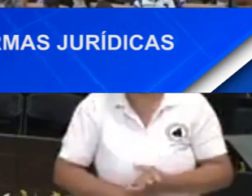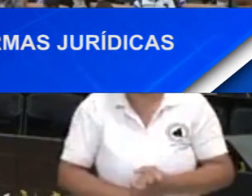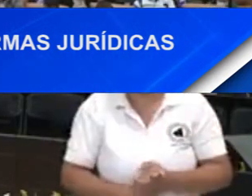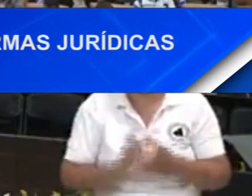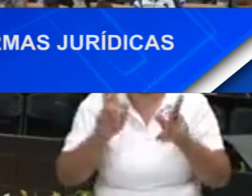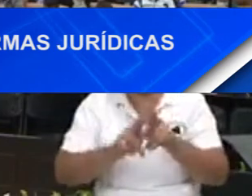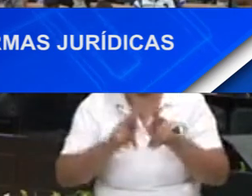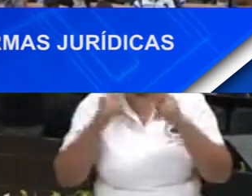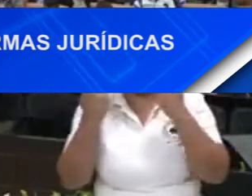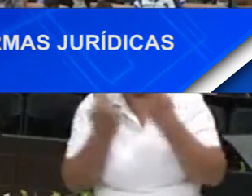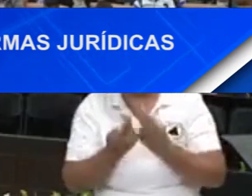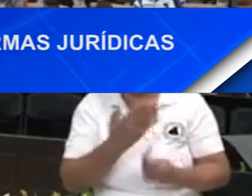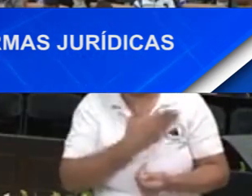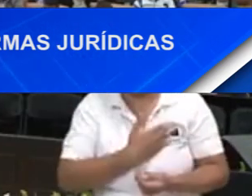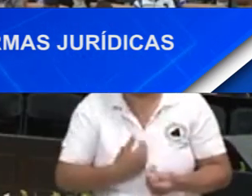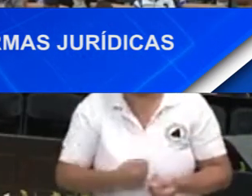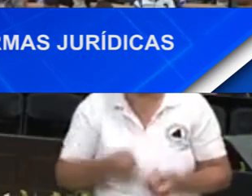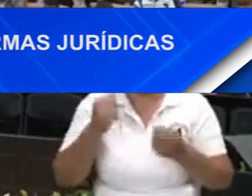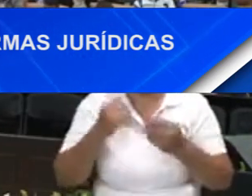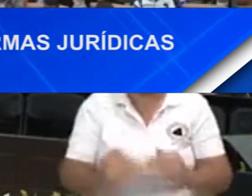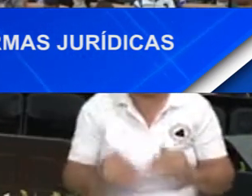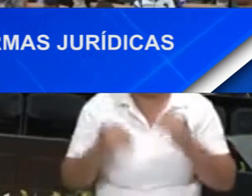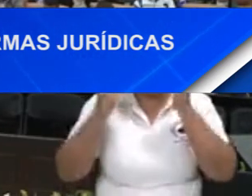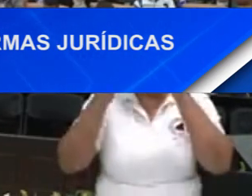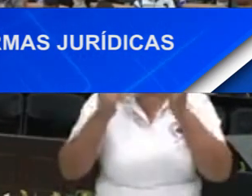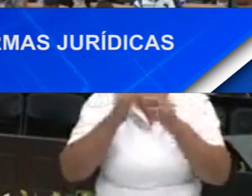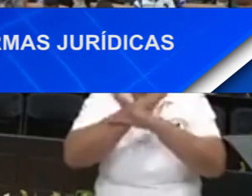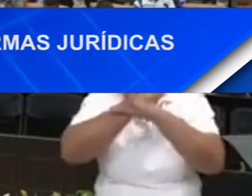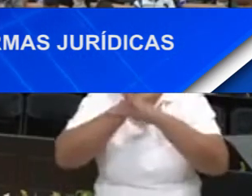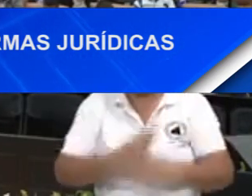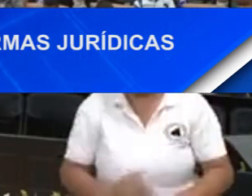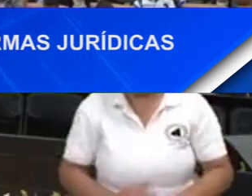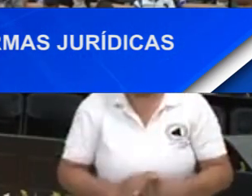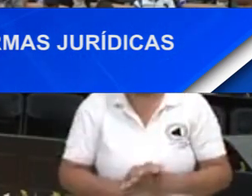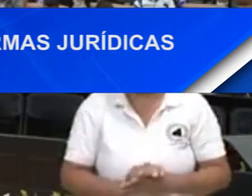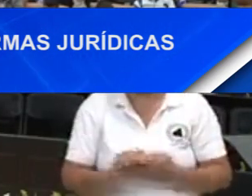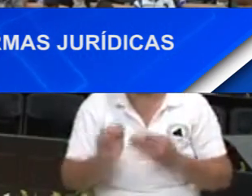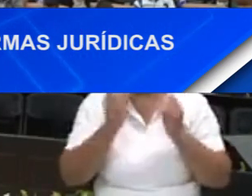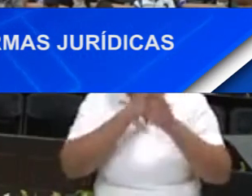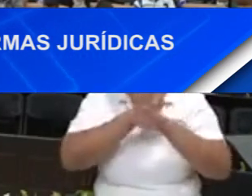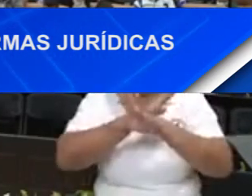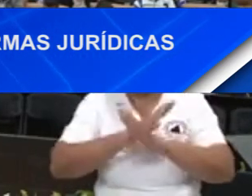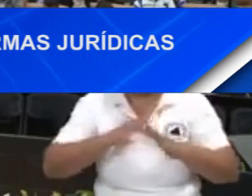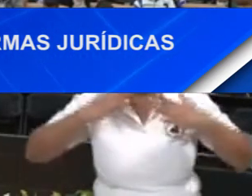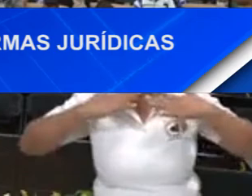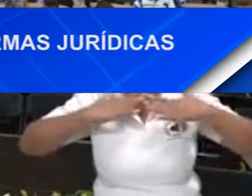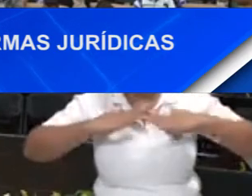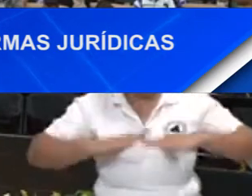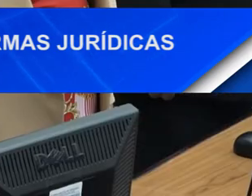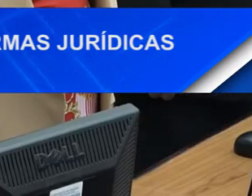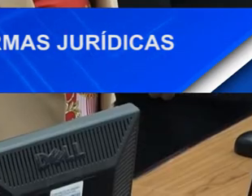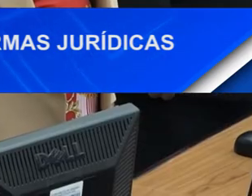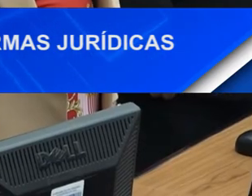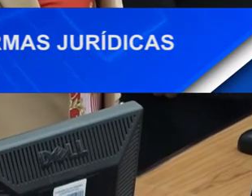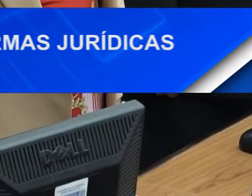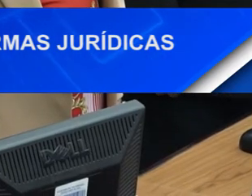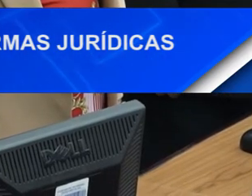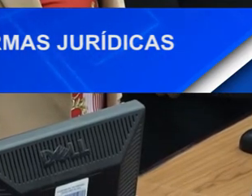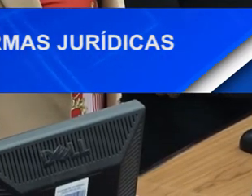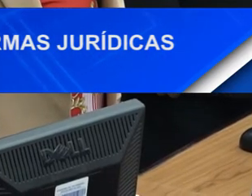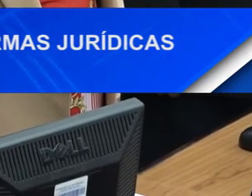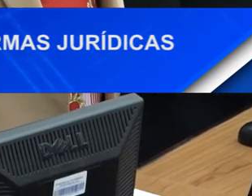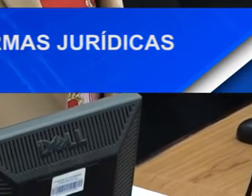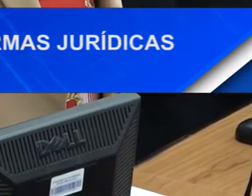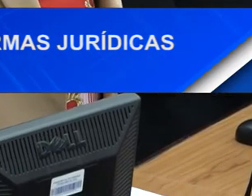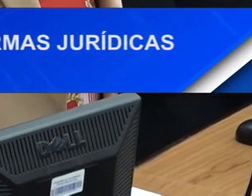del pueblo para el sostenimiento de la paz y la tranquilidad ciudadana. Dicho informe no